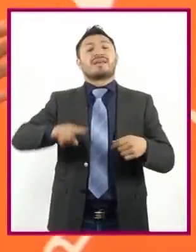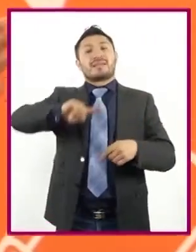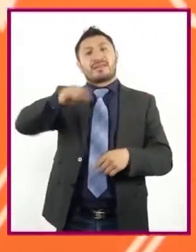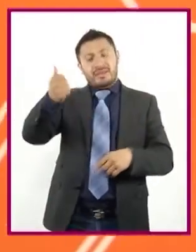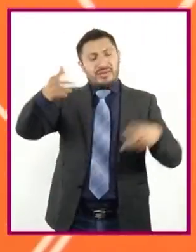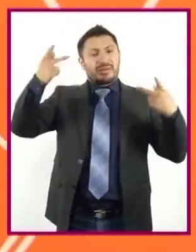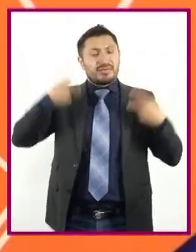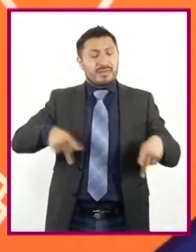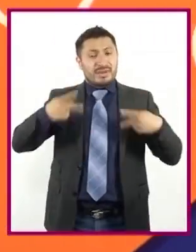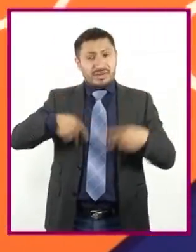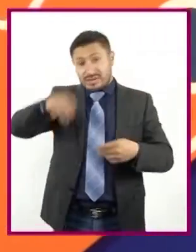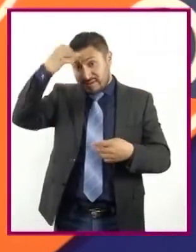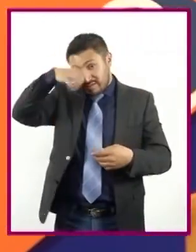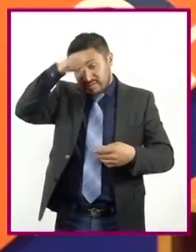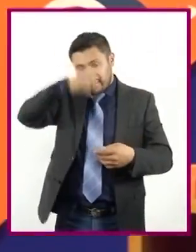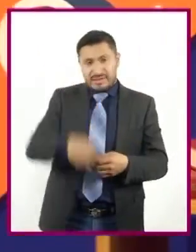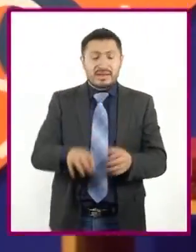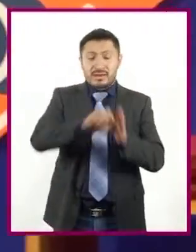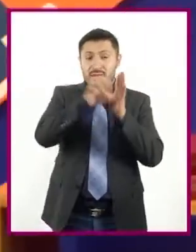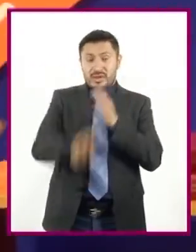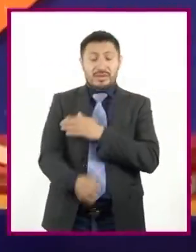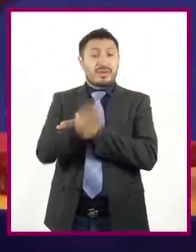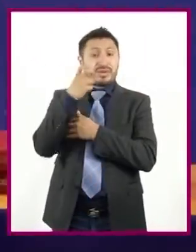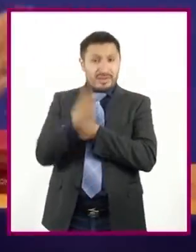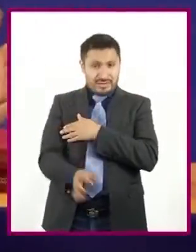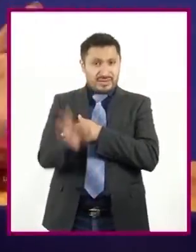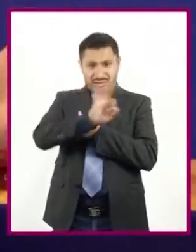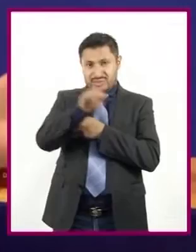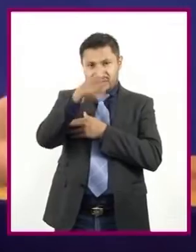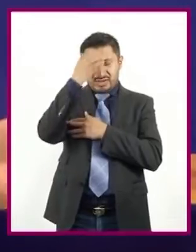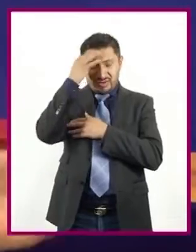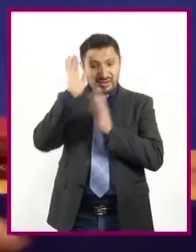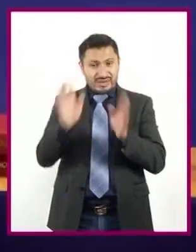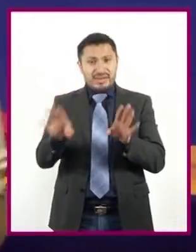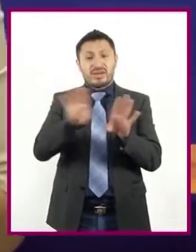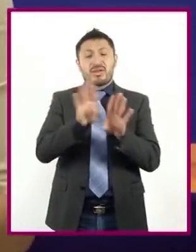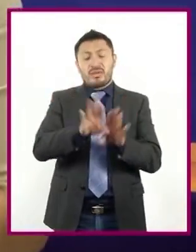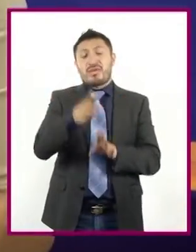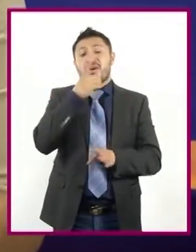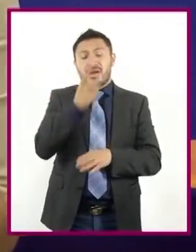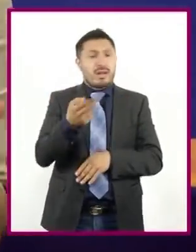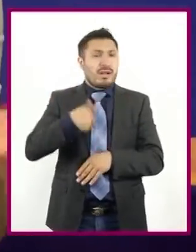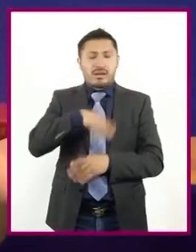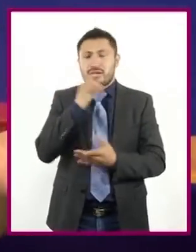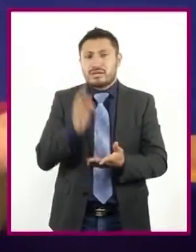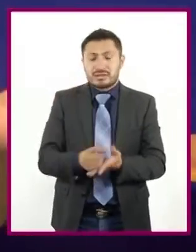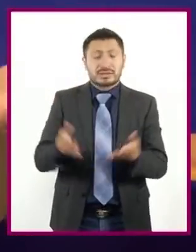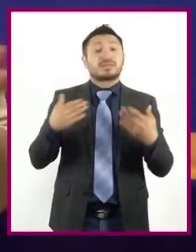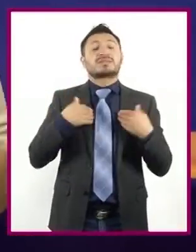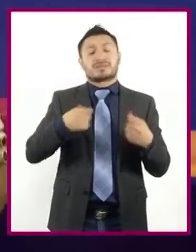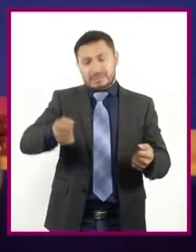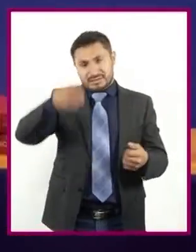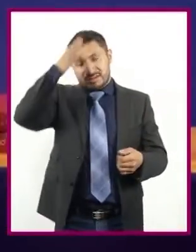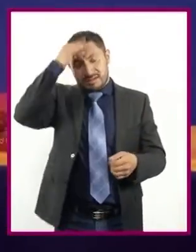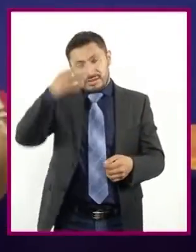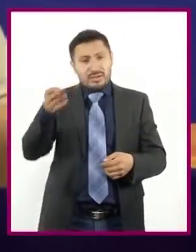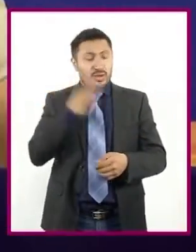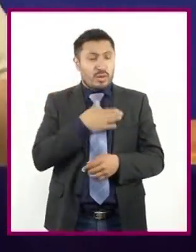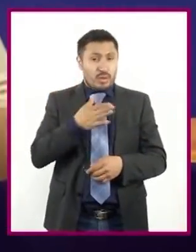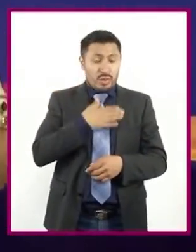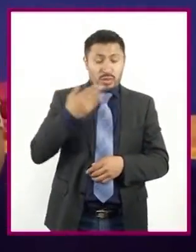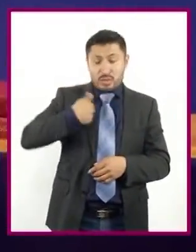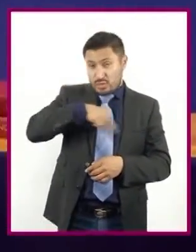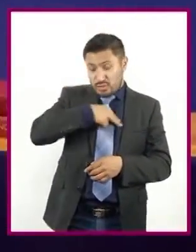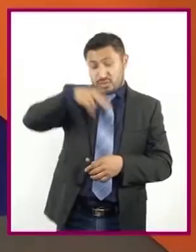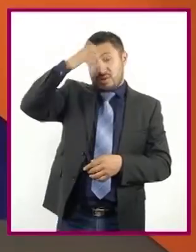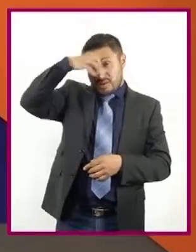tan popular que seguramente han escuchado antes indica que solamente somos capaces de aprender a través de nuestras experiencias y no con las de